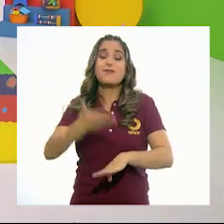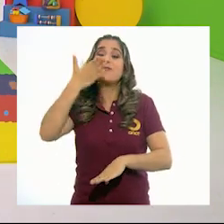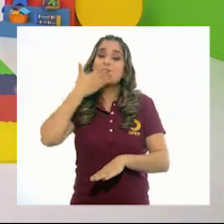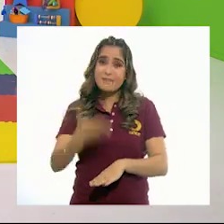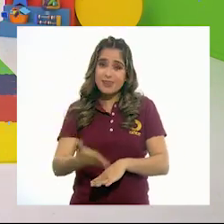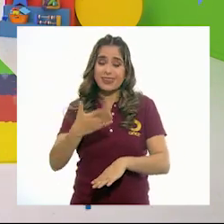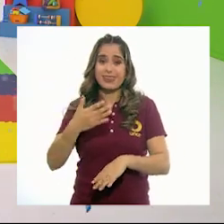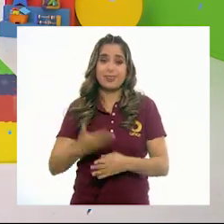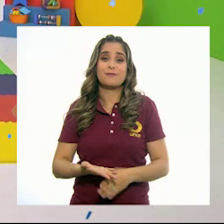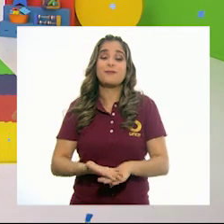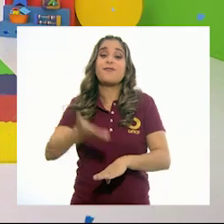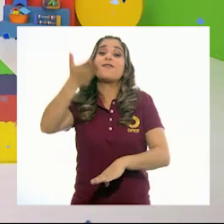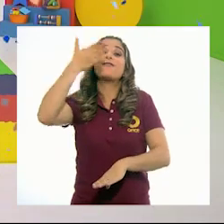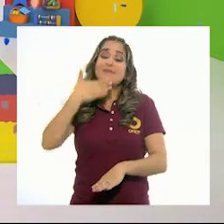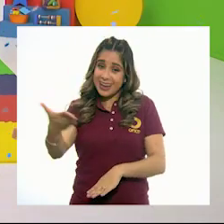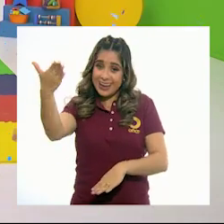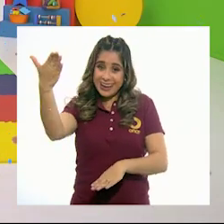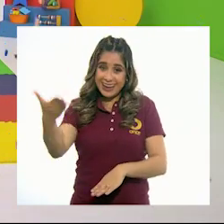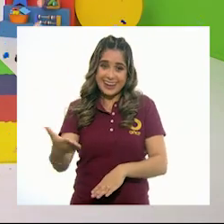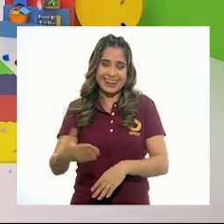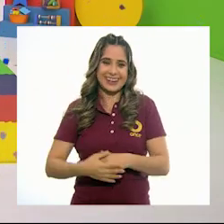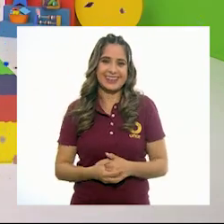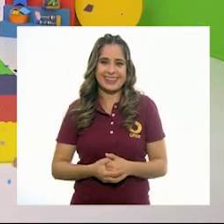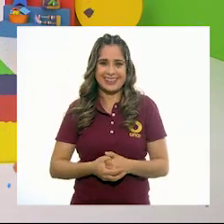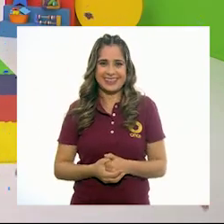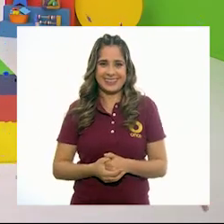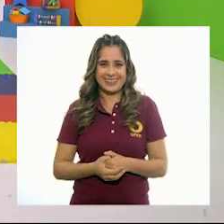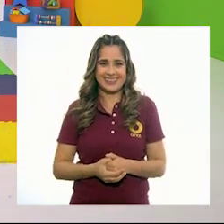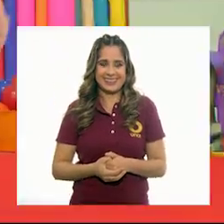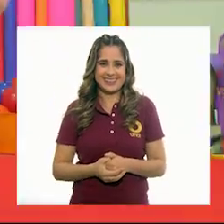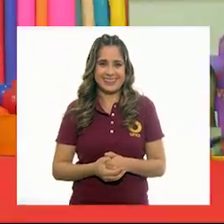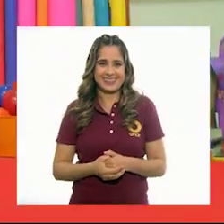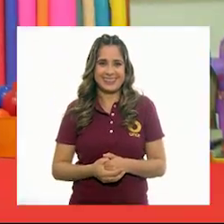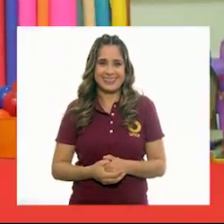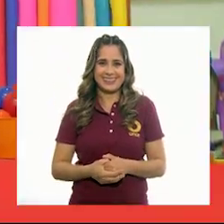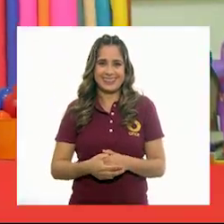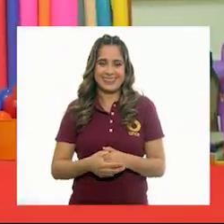bien! ¡Muy bien!